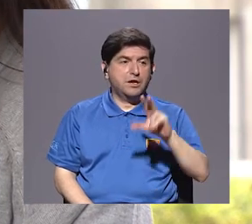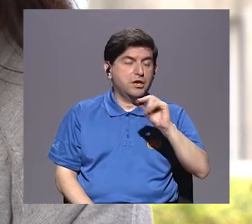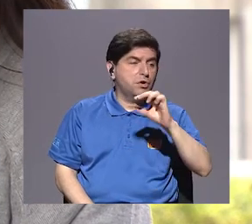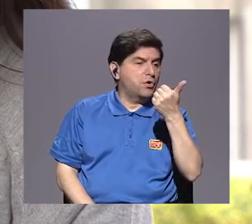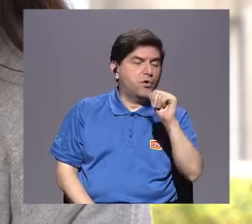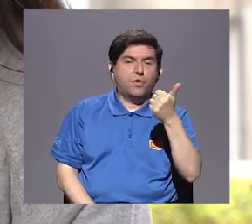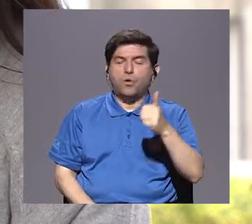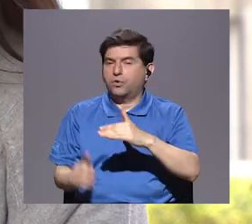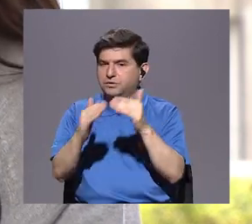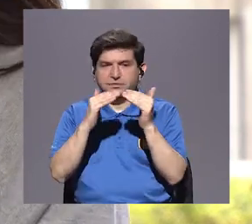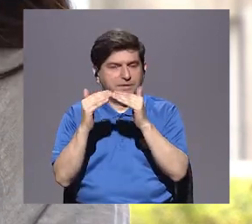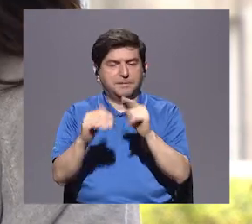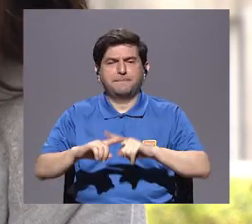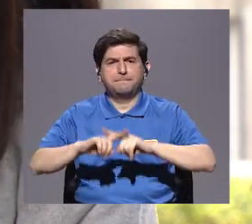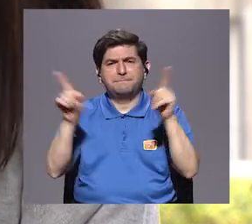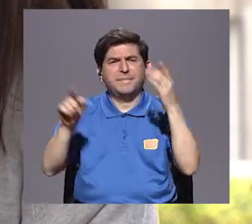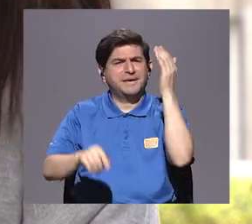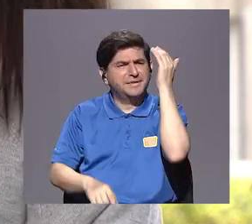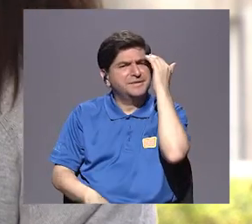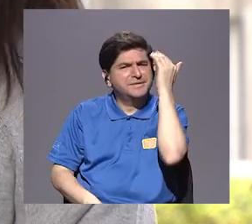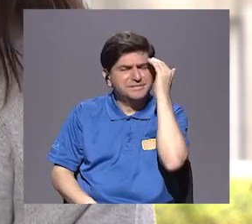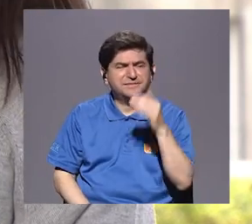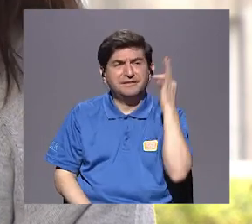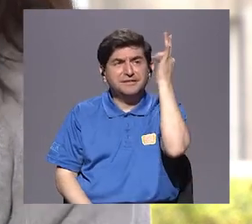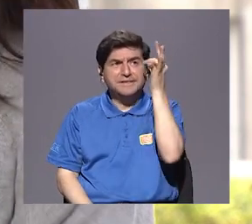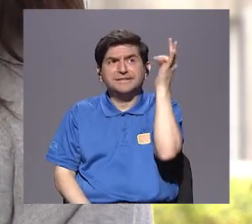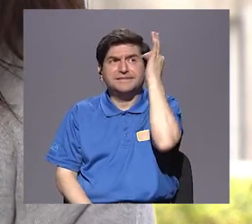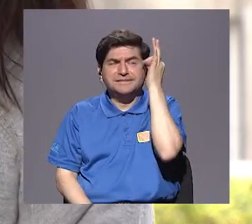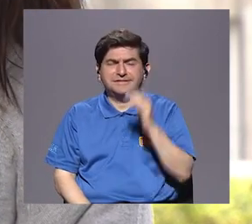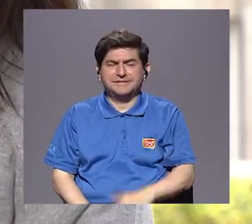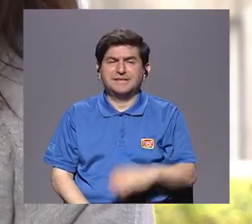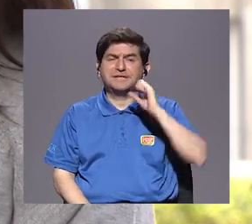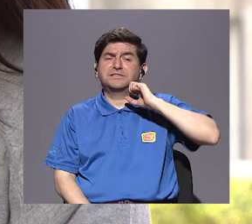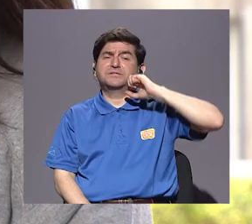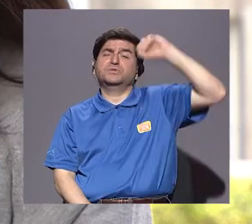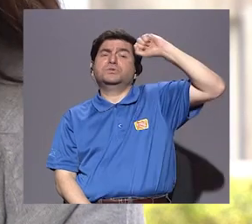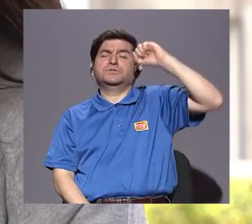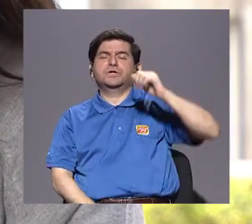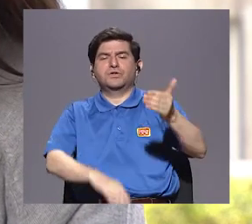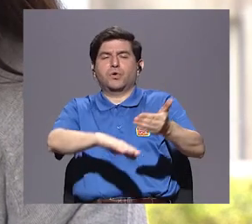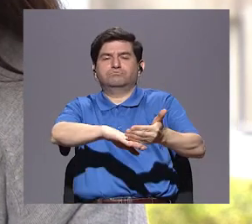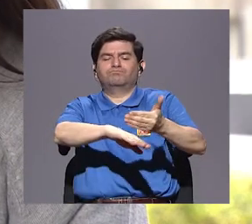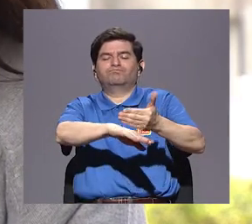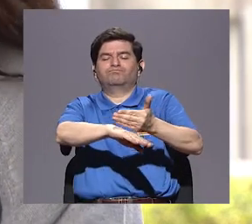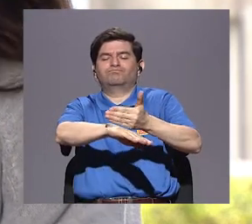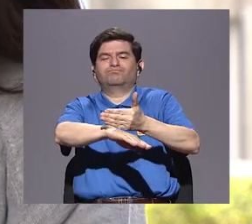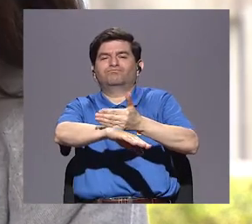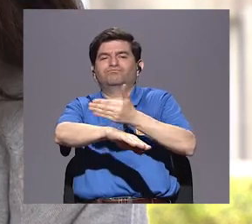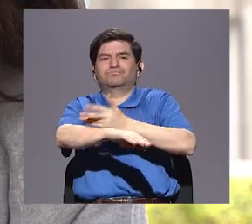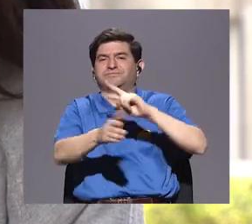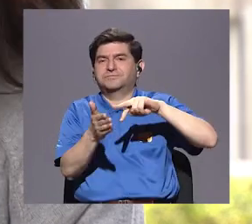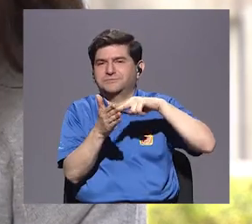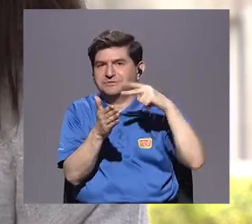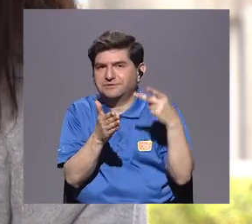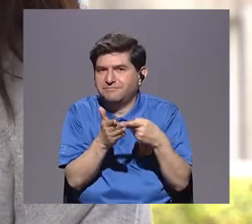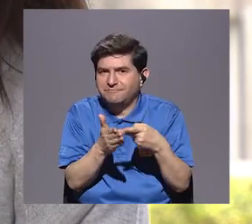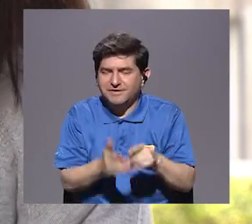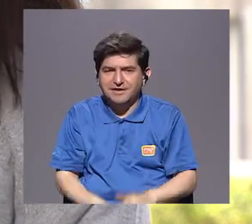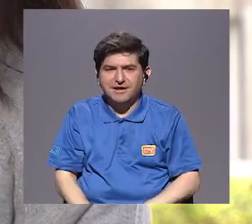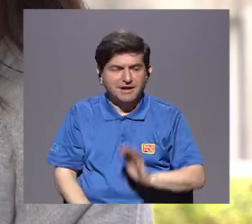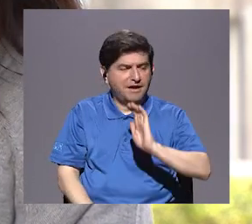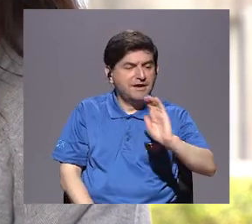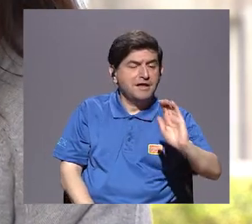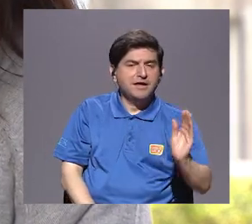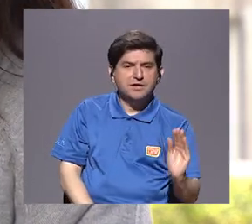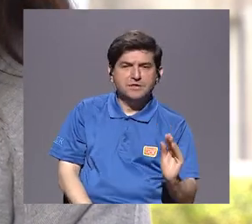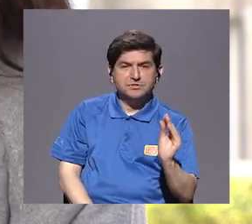otra población. Pero como sabemos que teóricamente el suicidio es progresivo, eso significa que nuestros